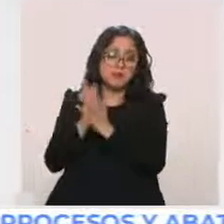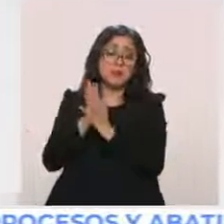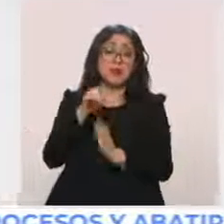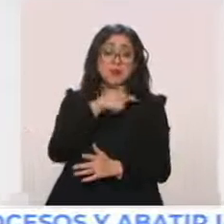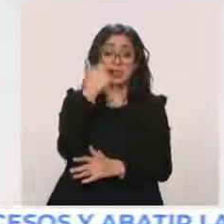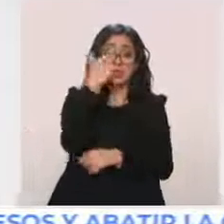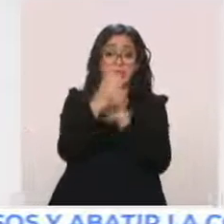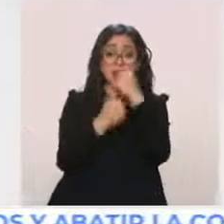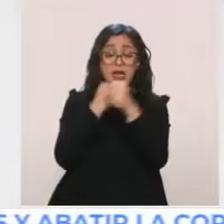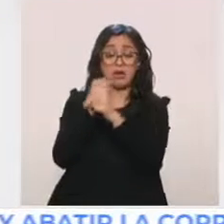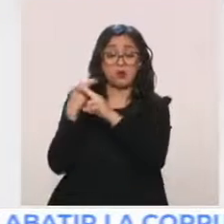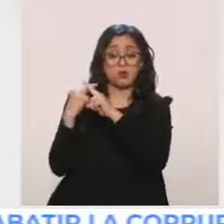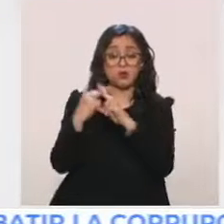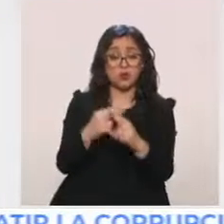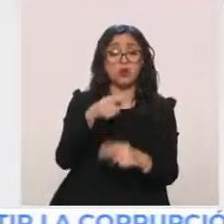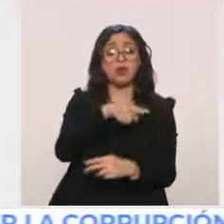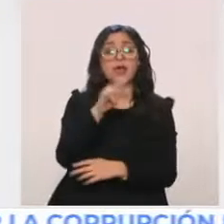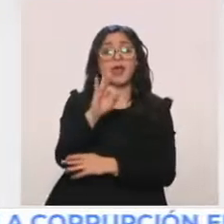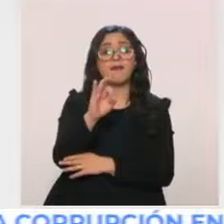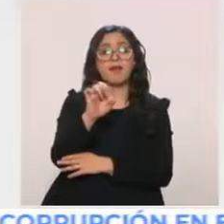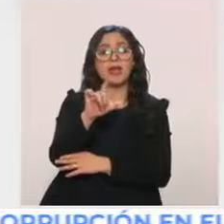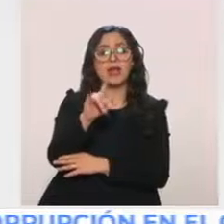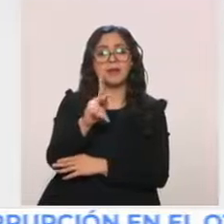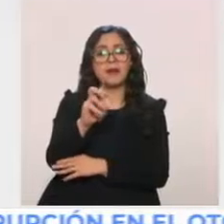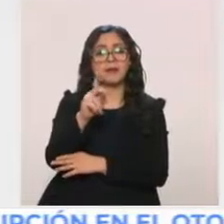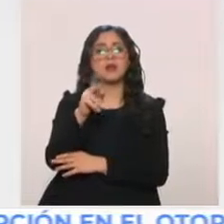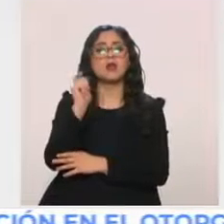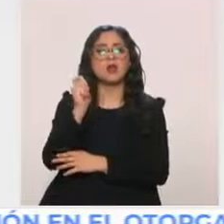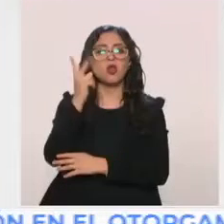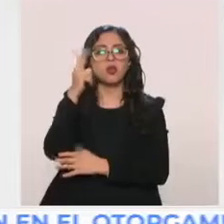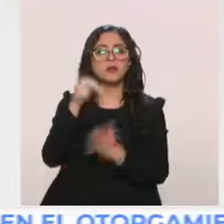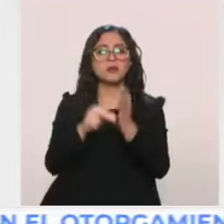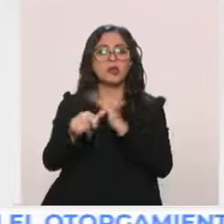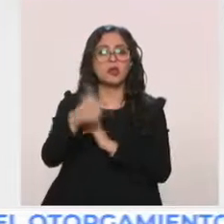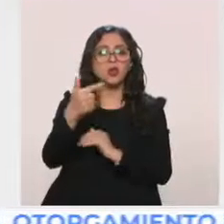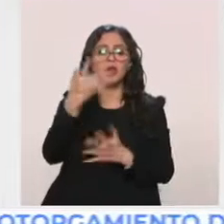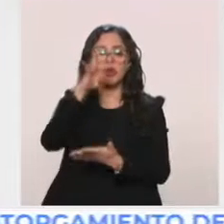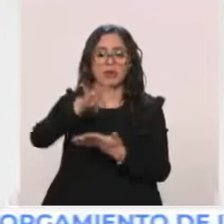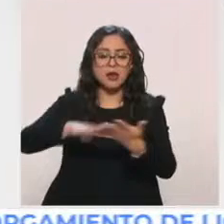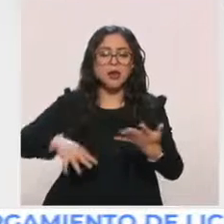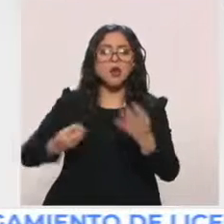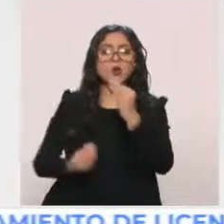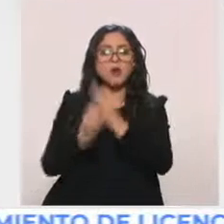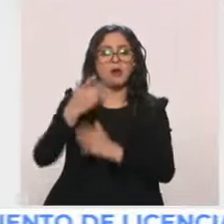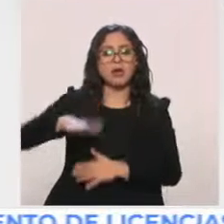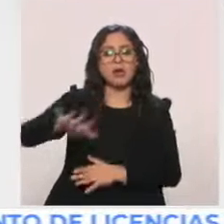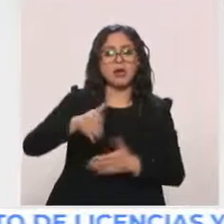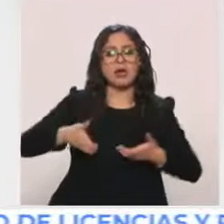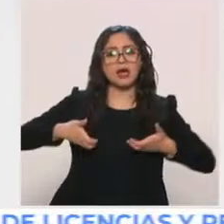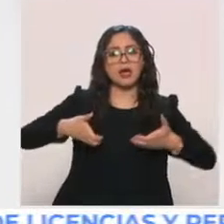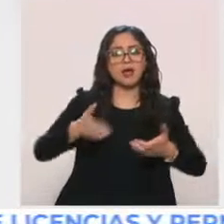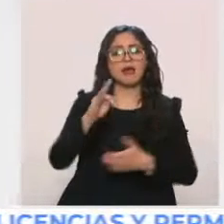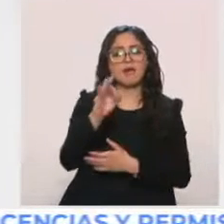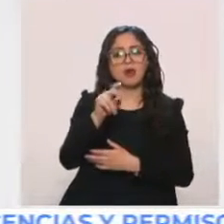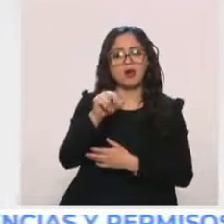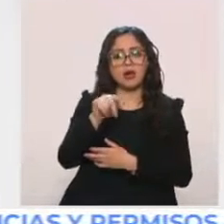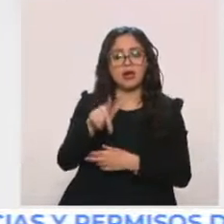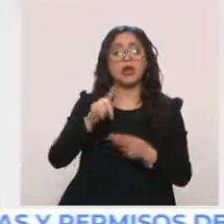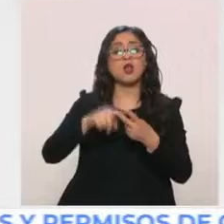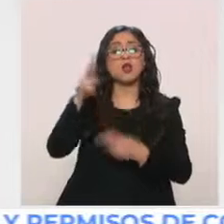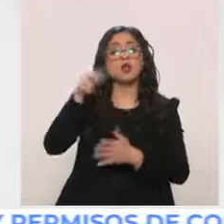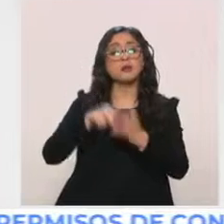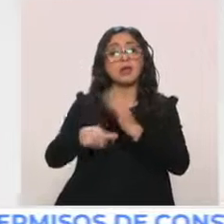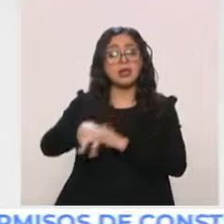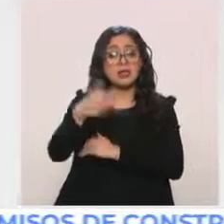los vecinos de la colonia Felipe Pensador lograron, en 2012, drenaje nuevo sobre Ferrocarril Hidalgo lateral. En 2013,